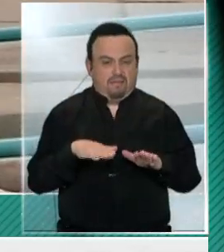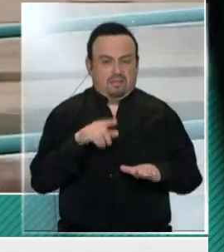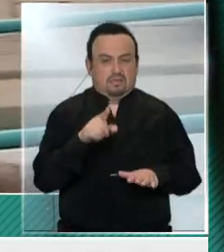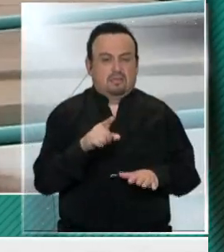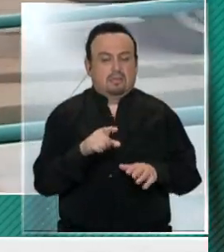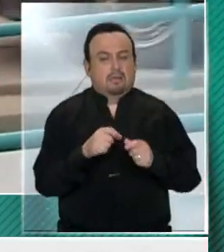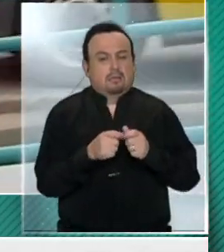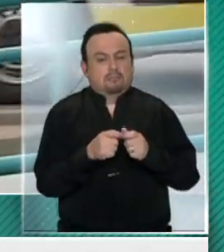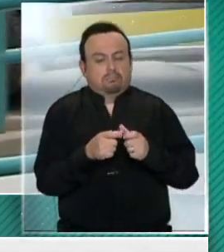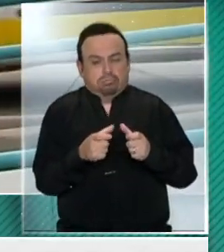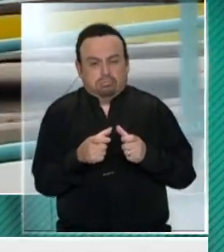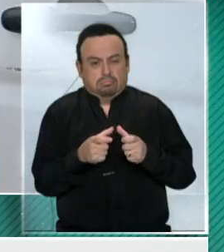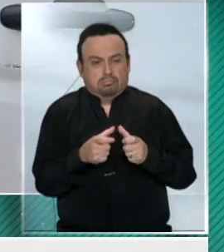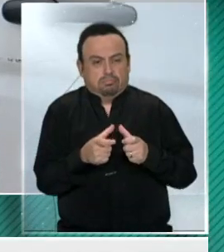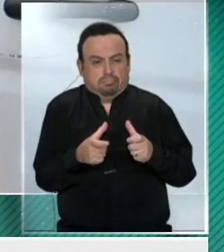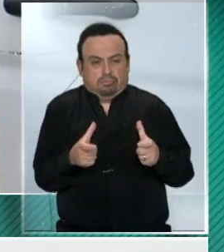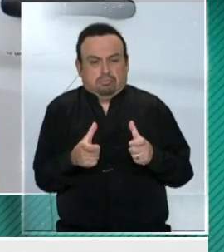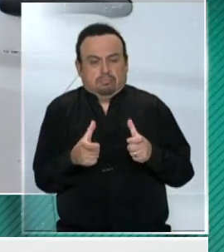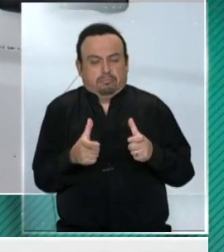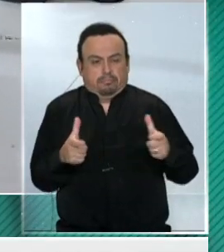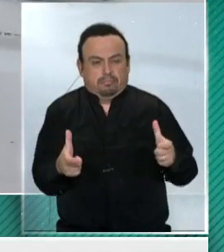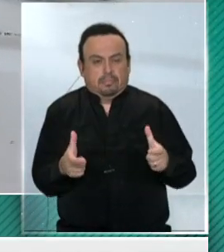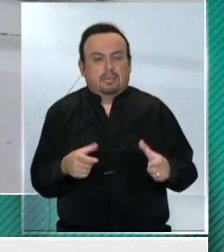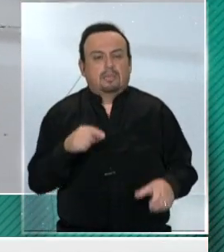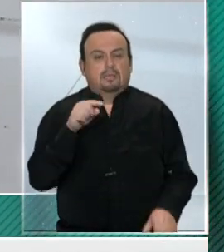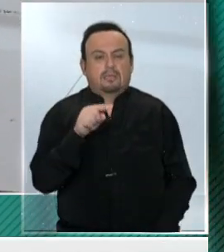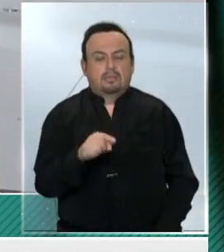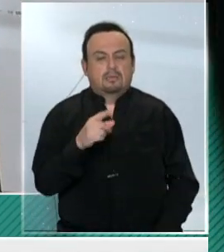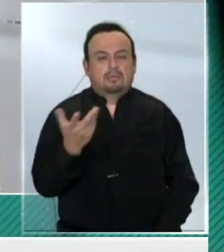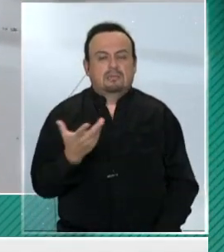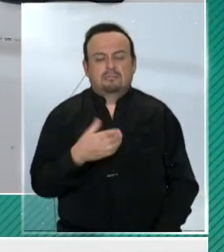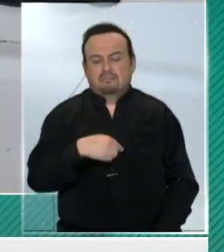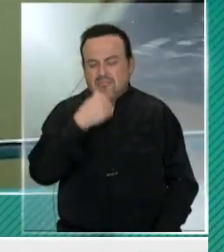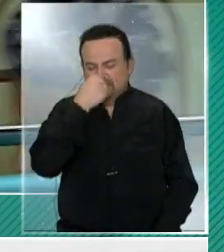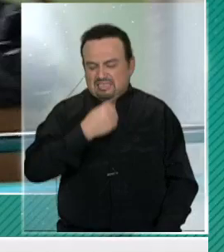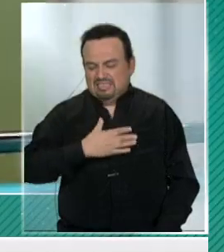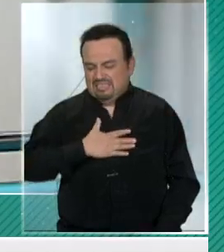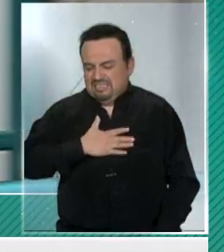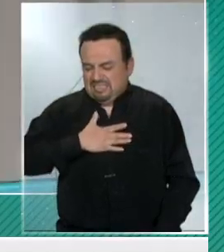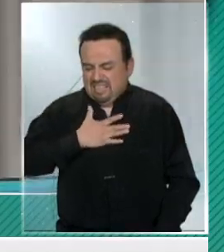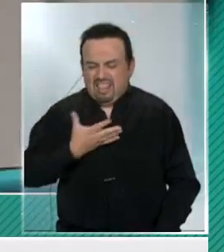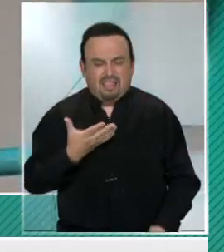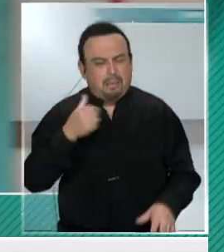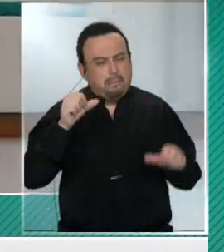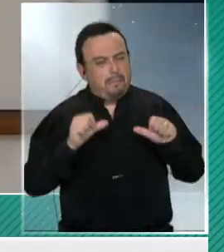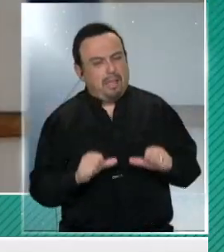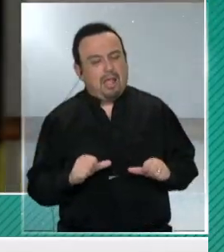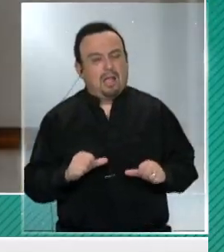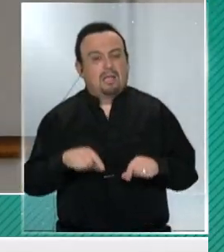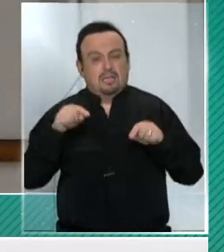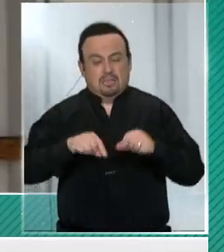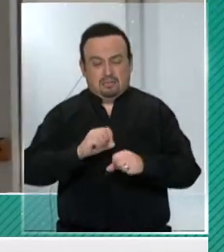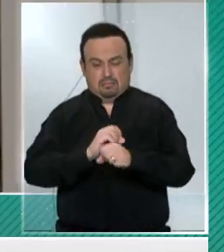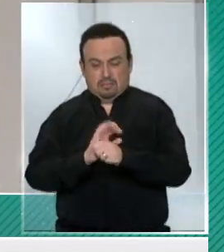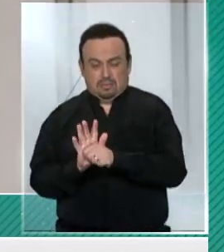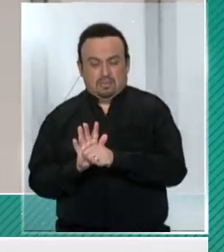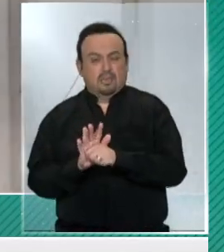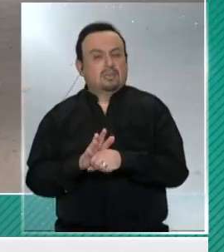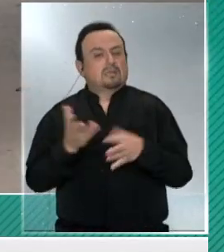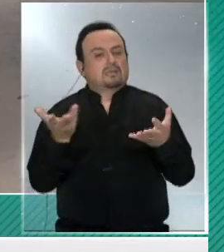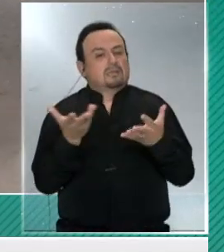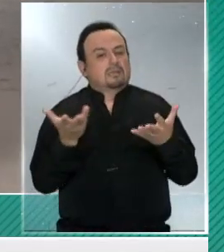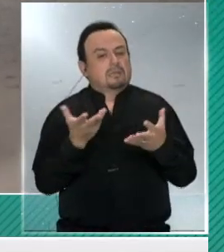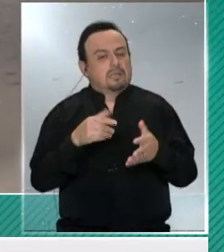aumentando los cuadros virales, esta misma epidemia de coronavirus probablemente va a causar un quiebre también en la presentación de